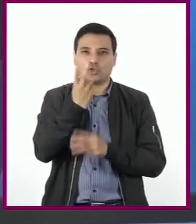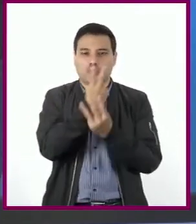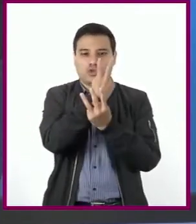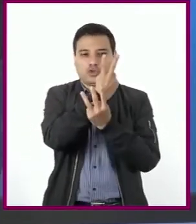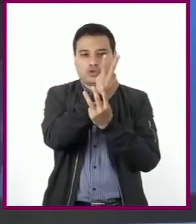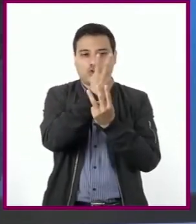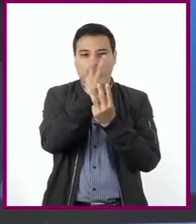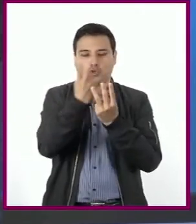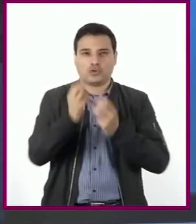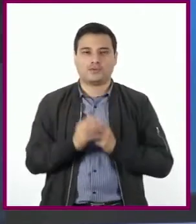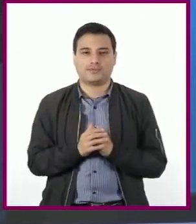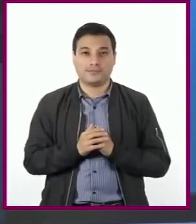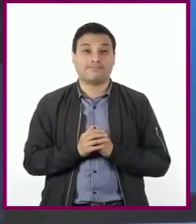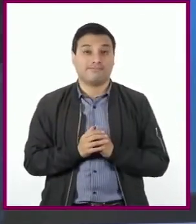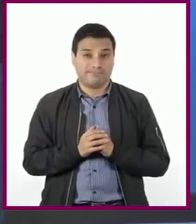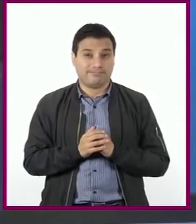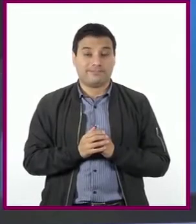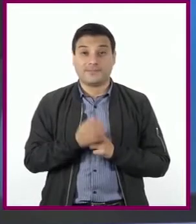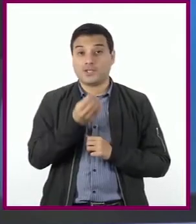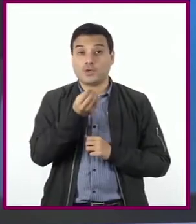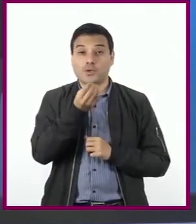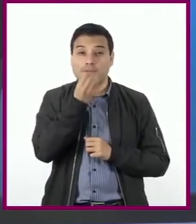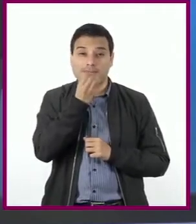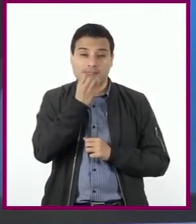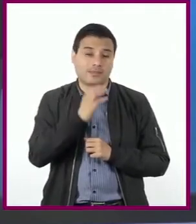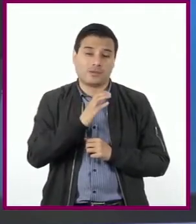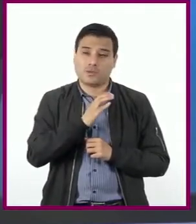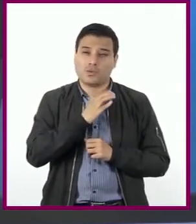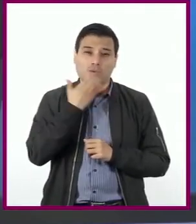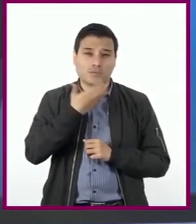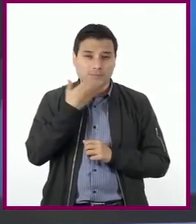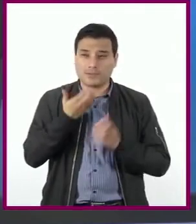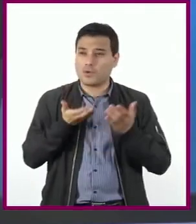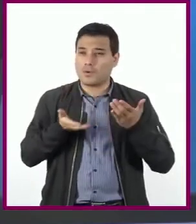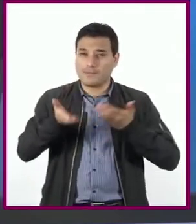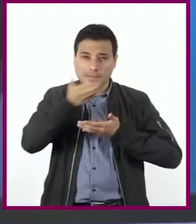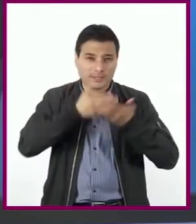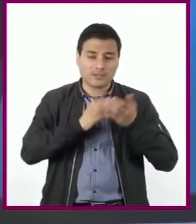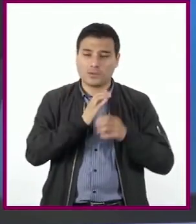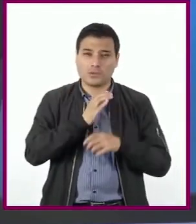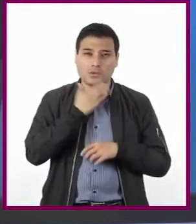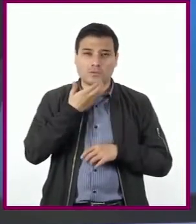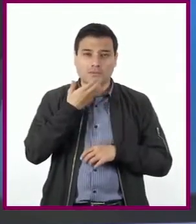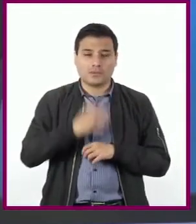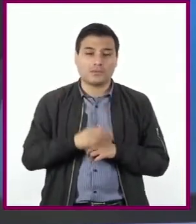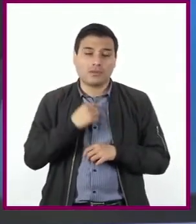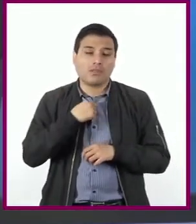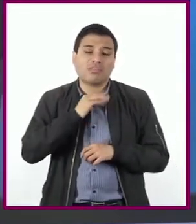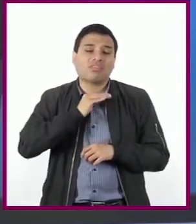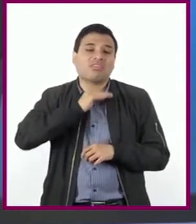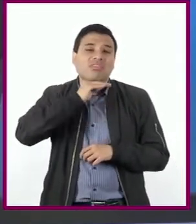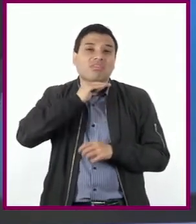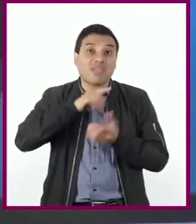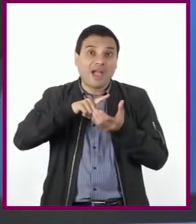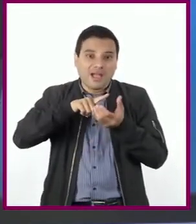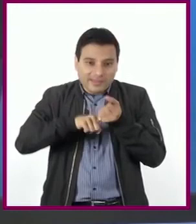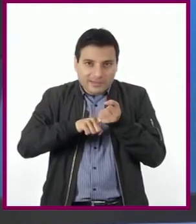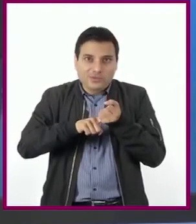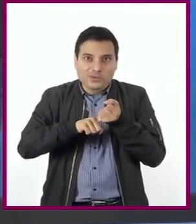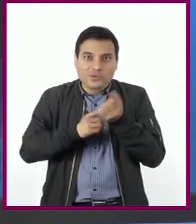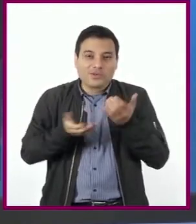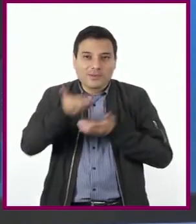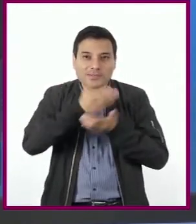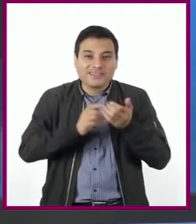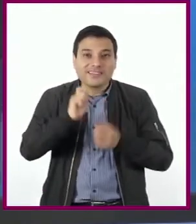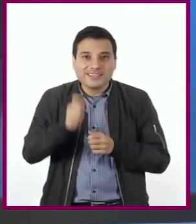Exacto, repartimos alimentos en la vida cotidiana todo el tiempo y a veces ni cuenta nos damos de que estamos fraccionando.